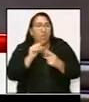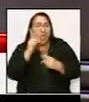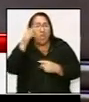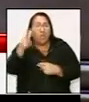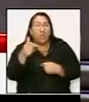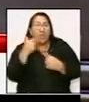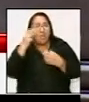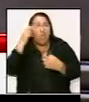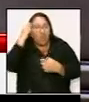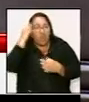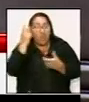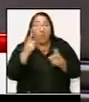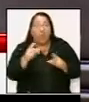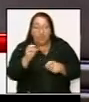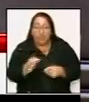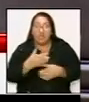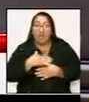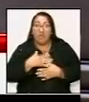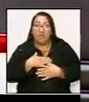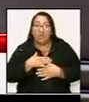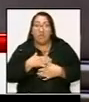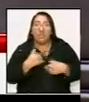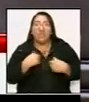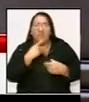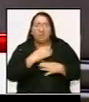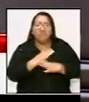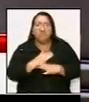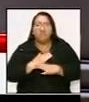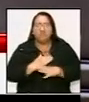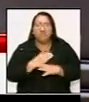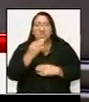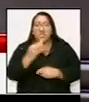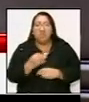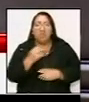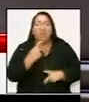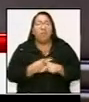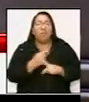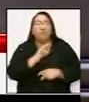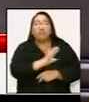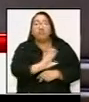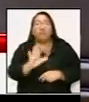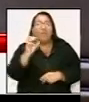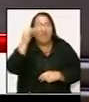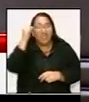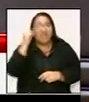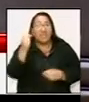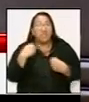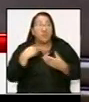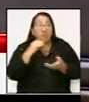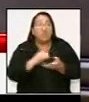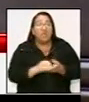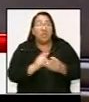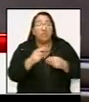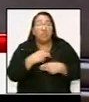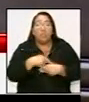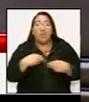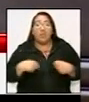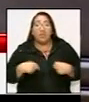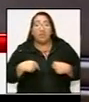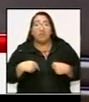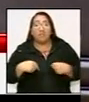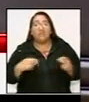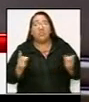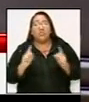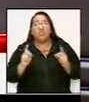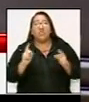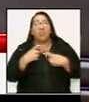políticos, cuando la mujer debe ser defendida por sus derechos que le corresponde, por su humanidad, por